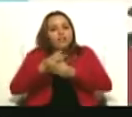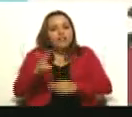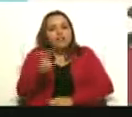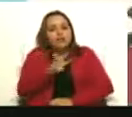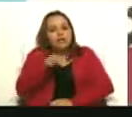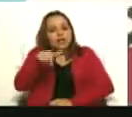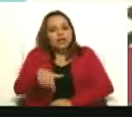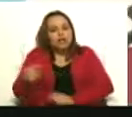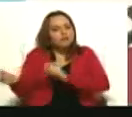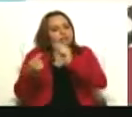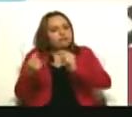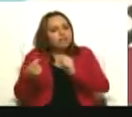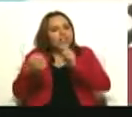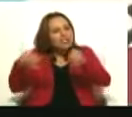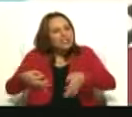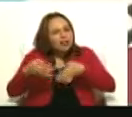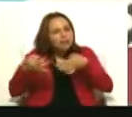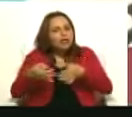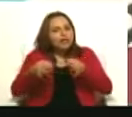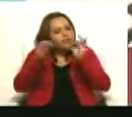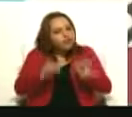esta contienda, siempre.